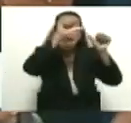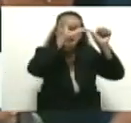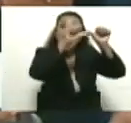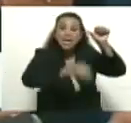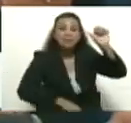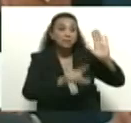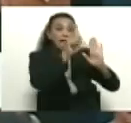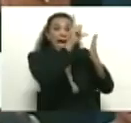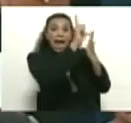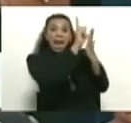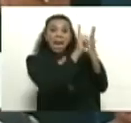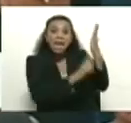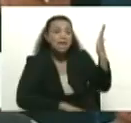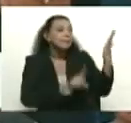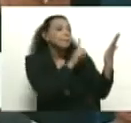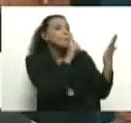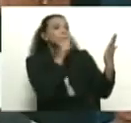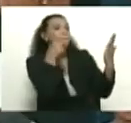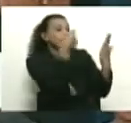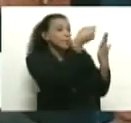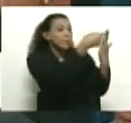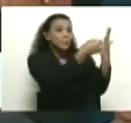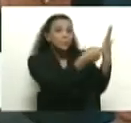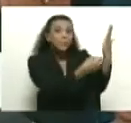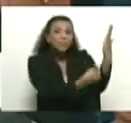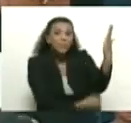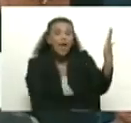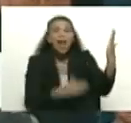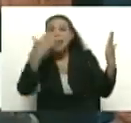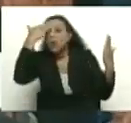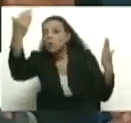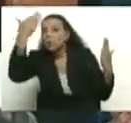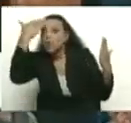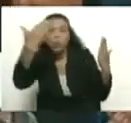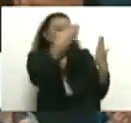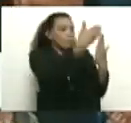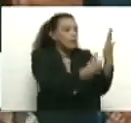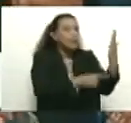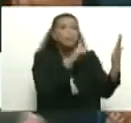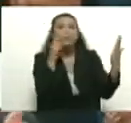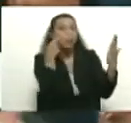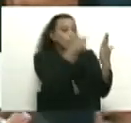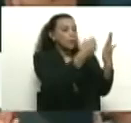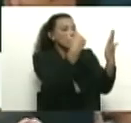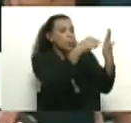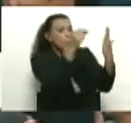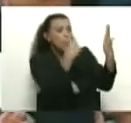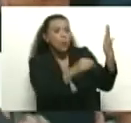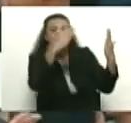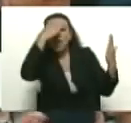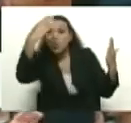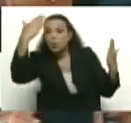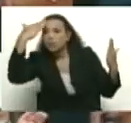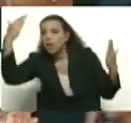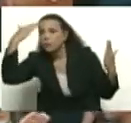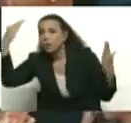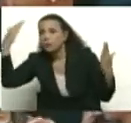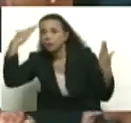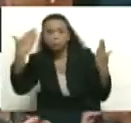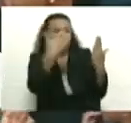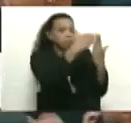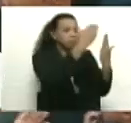aquí, José Canahuacán de la VCH, Amanda Desnel, Plácida Domínguez de la VCH,